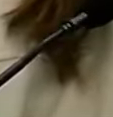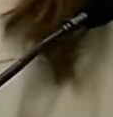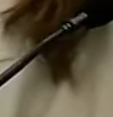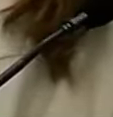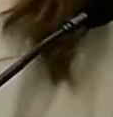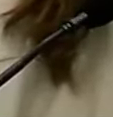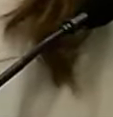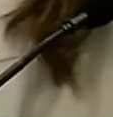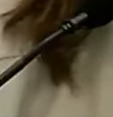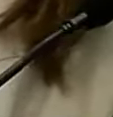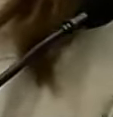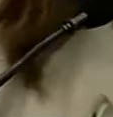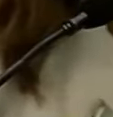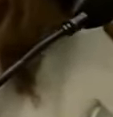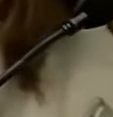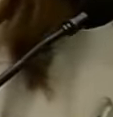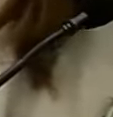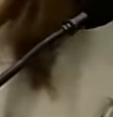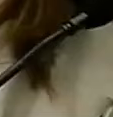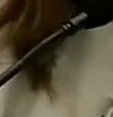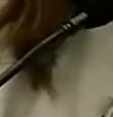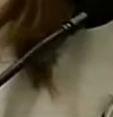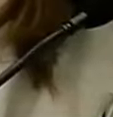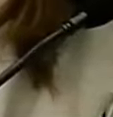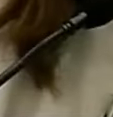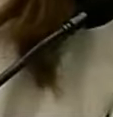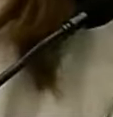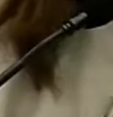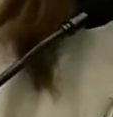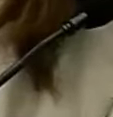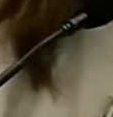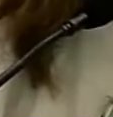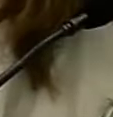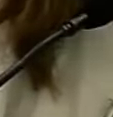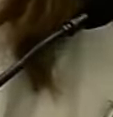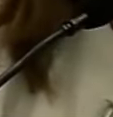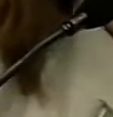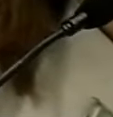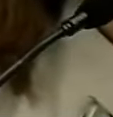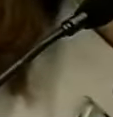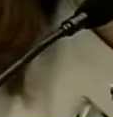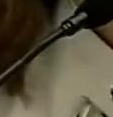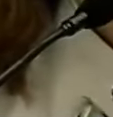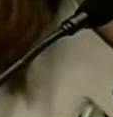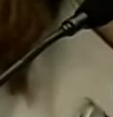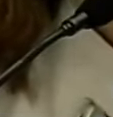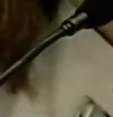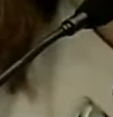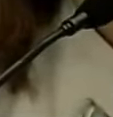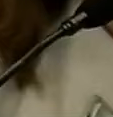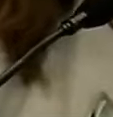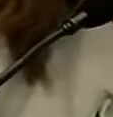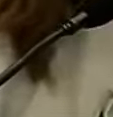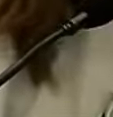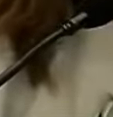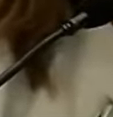bandas. Primero, vamos a pedirle a la justicia la utilización de la ley